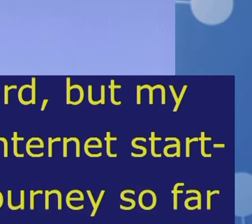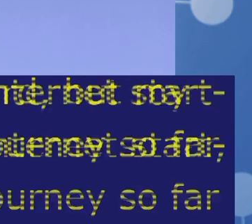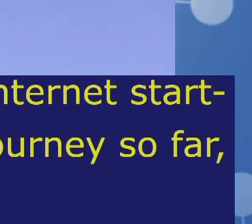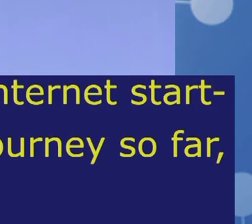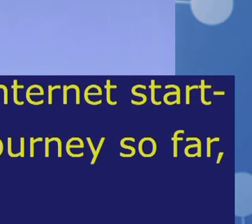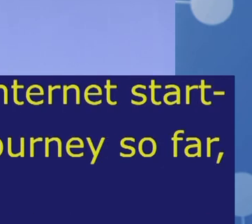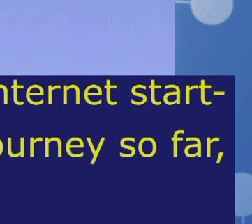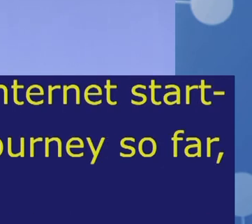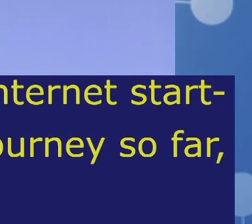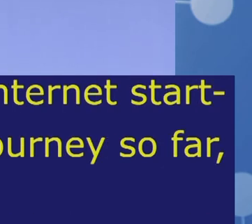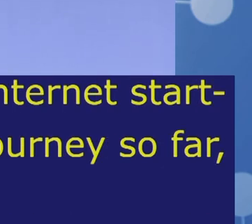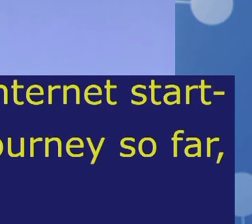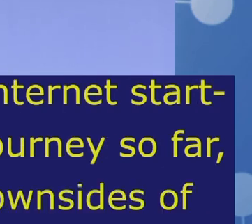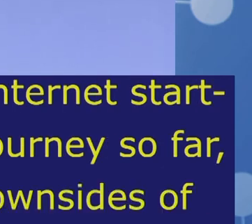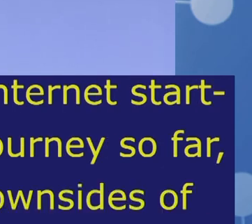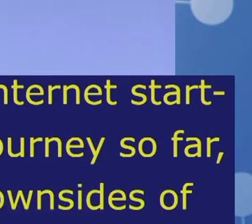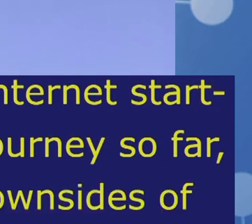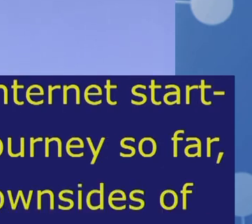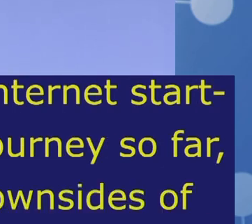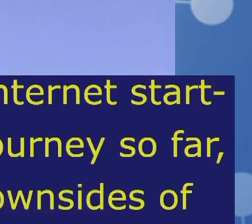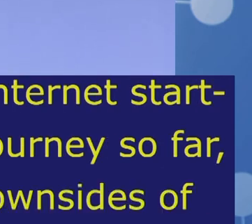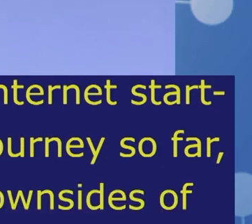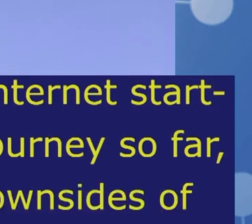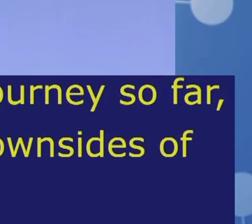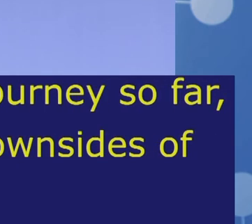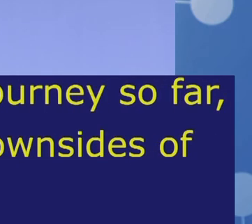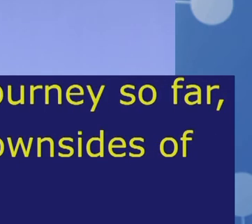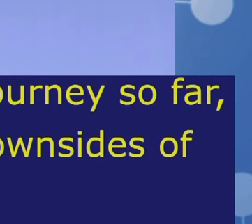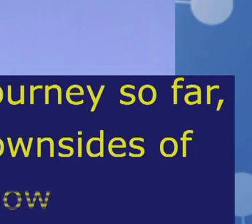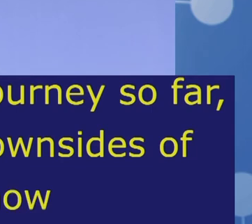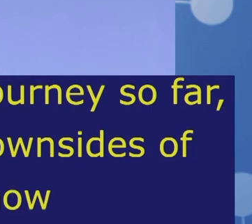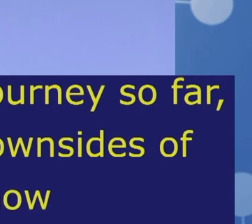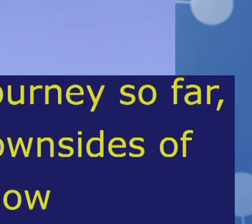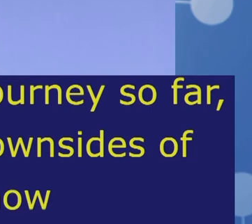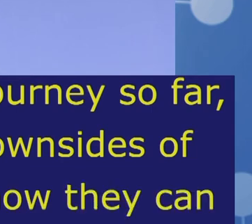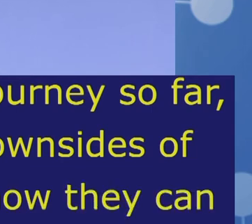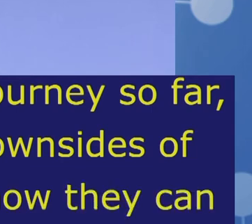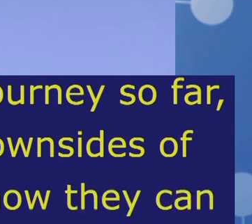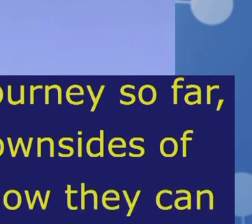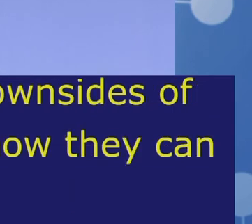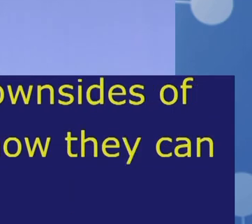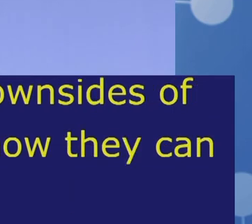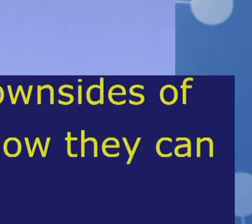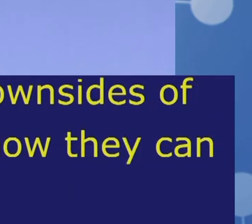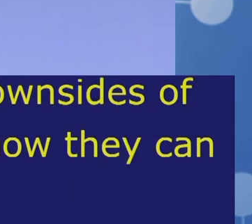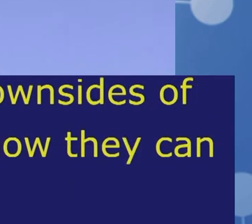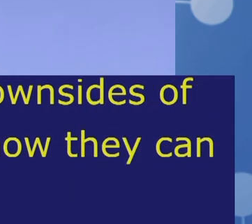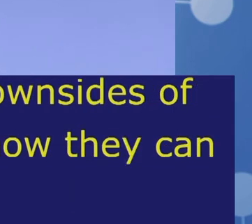más conectados con otros a través de los ordenadores y de Internet. Yo soy músico